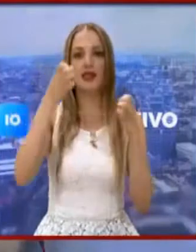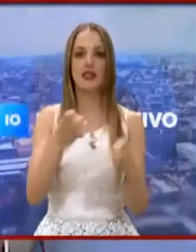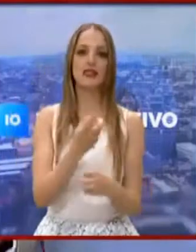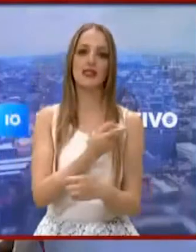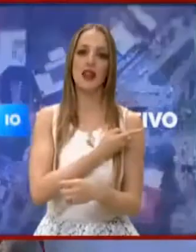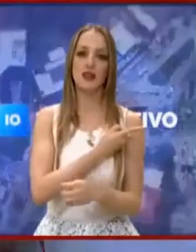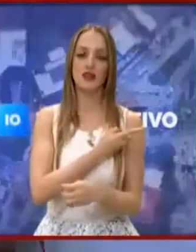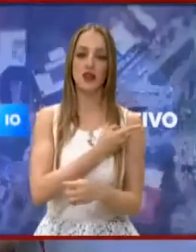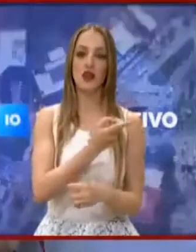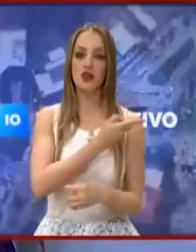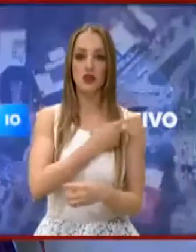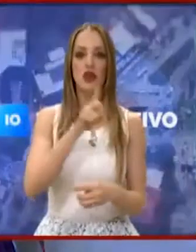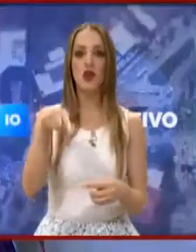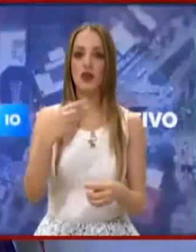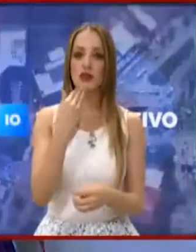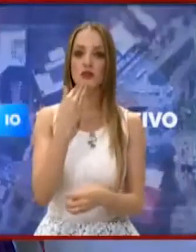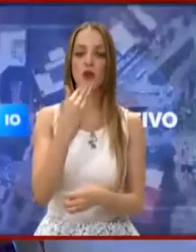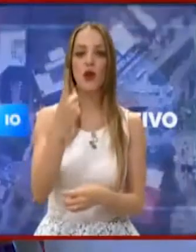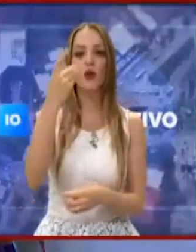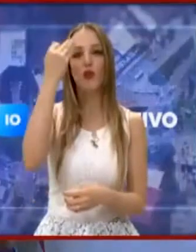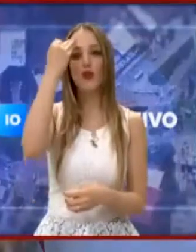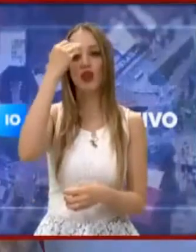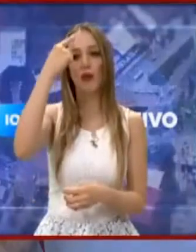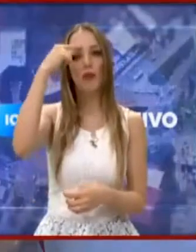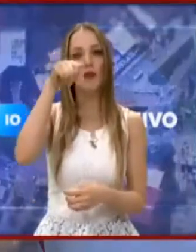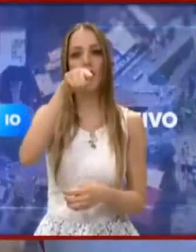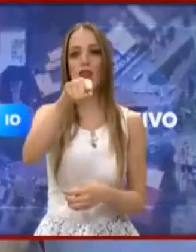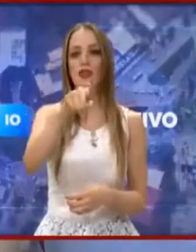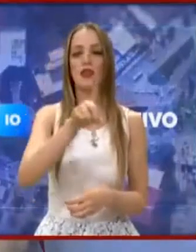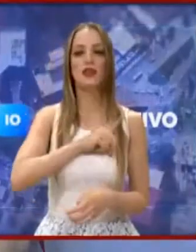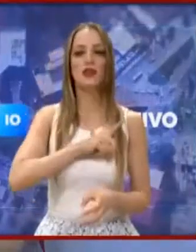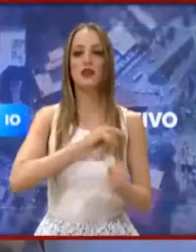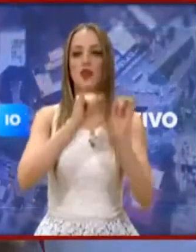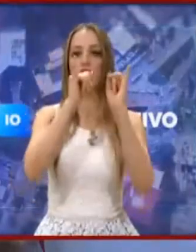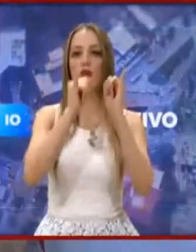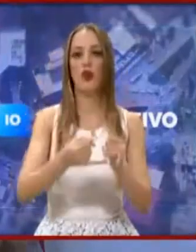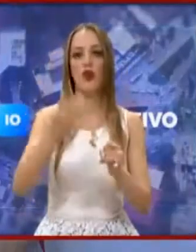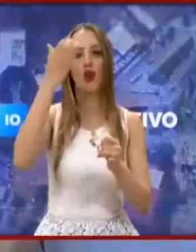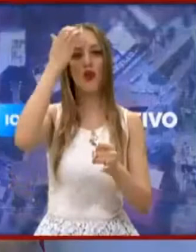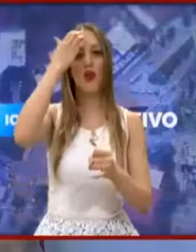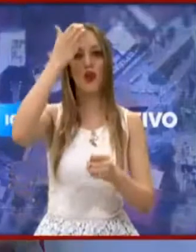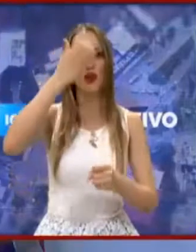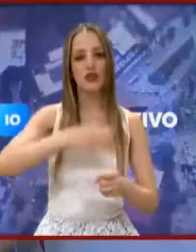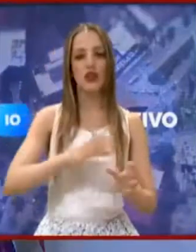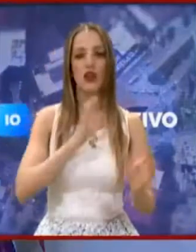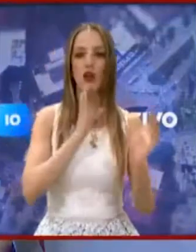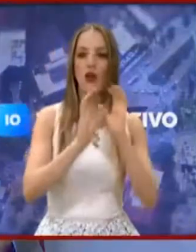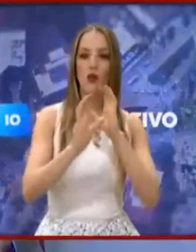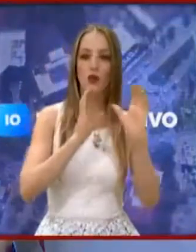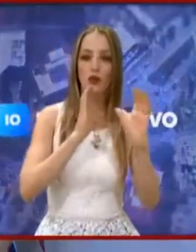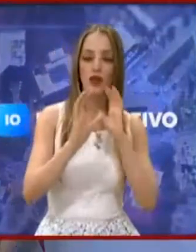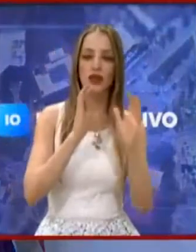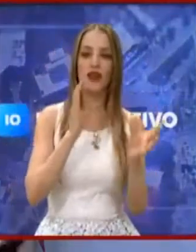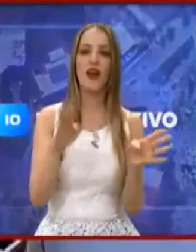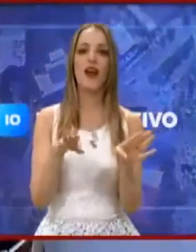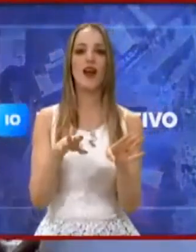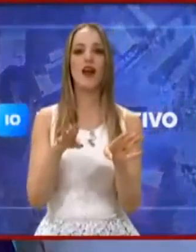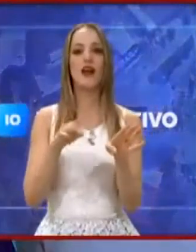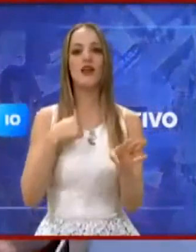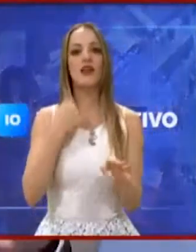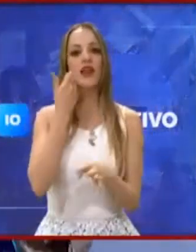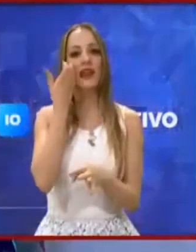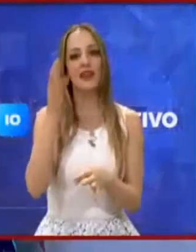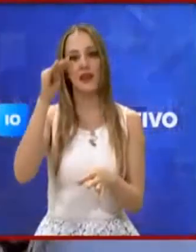es bueno que te des un tiempo para sentirte tú, para conocerte, para saber qué es lo que realmente quieres, y desde